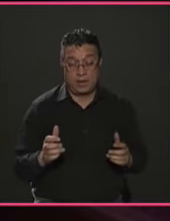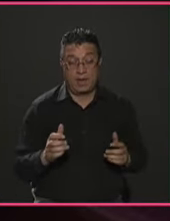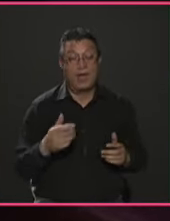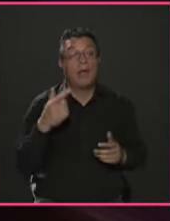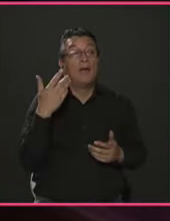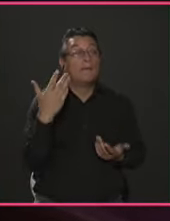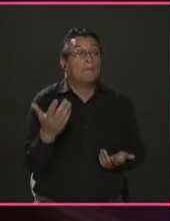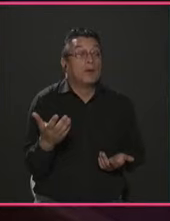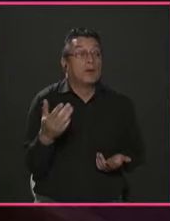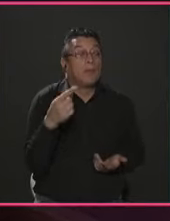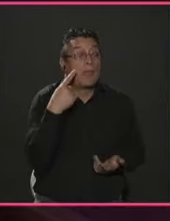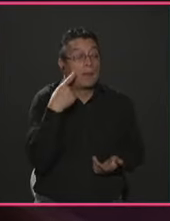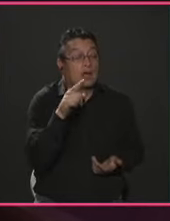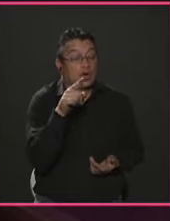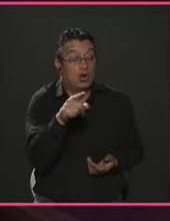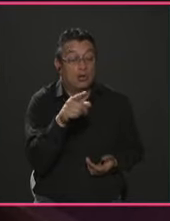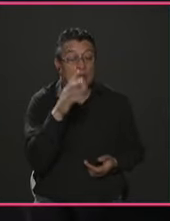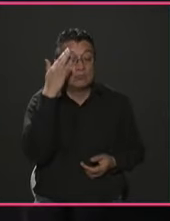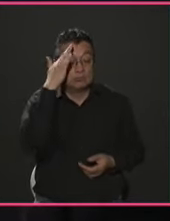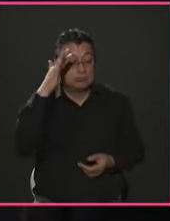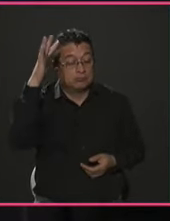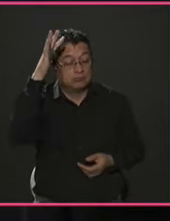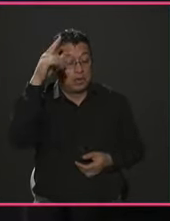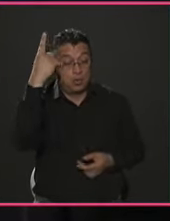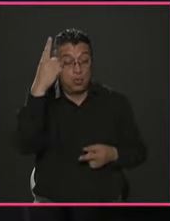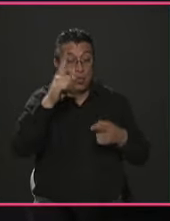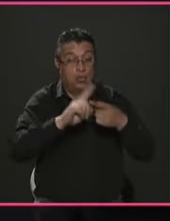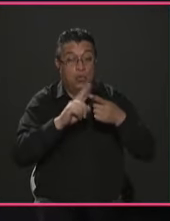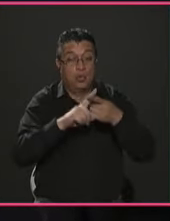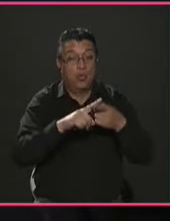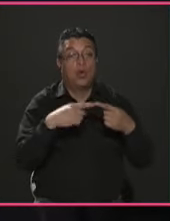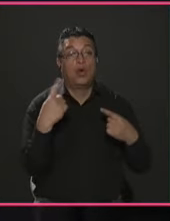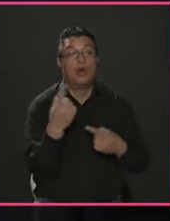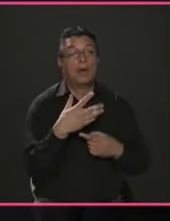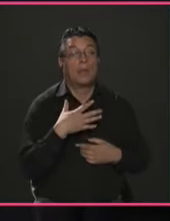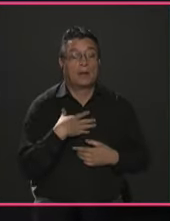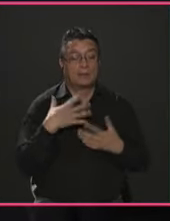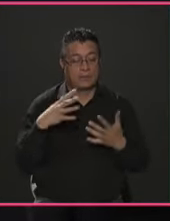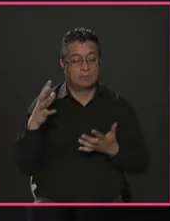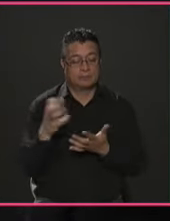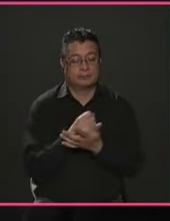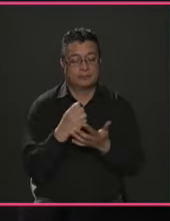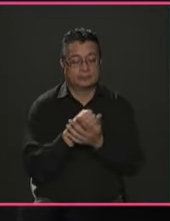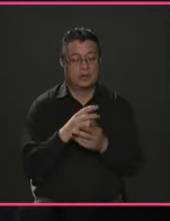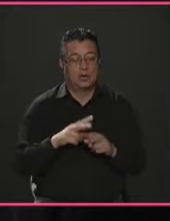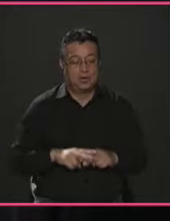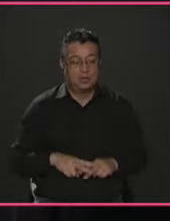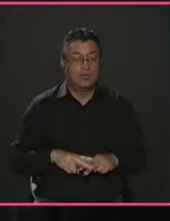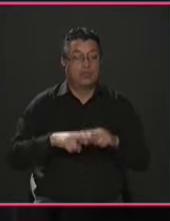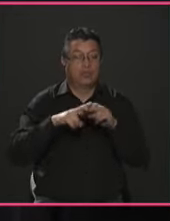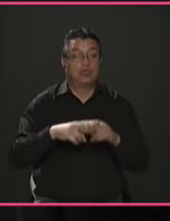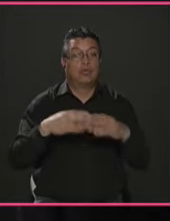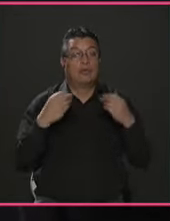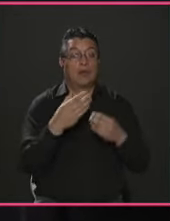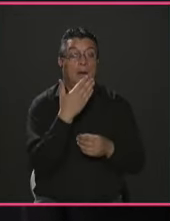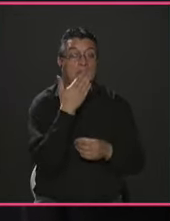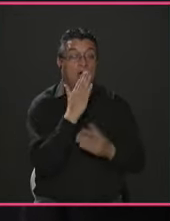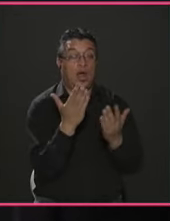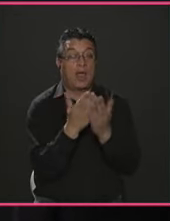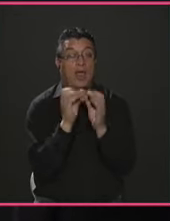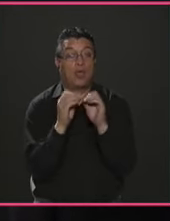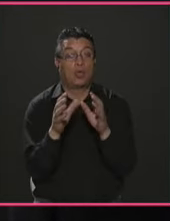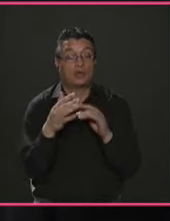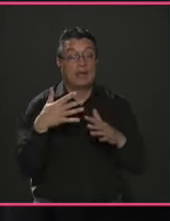Eh bueno una de las hipótesis es por ejemplo que hemos conseguido capitalizar de alguna manera la mejora educativa de los